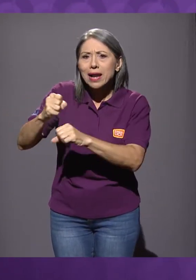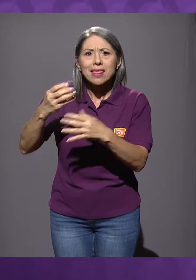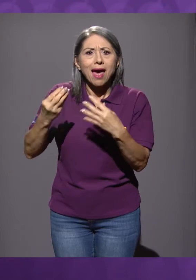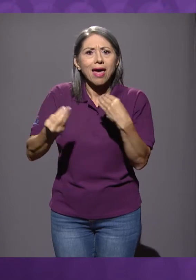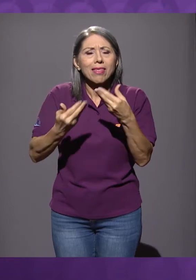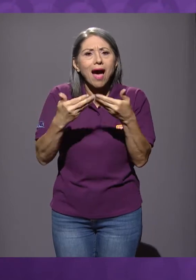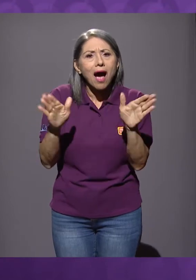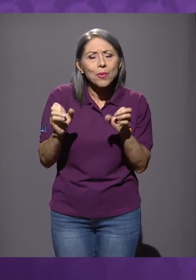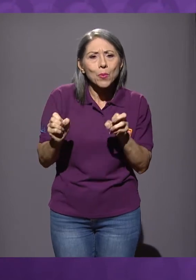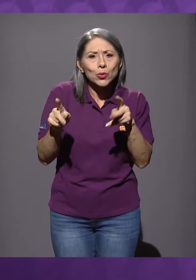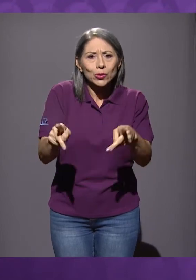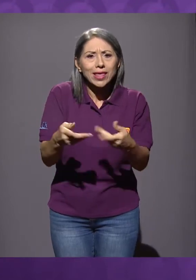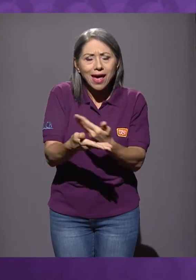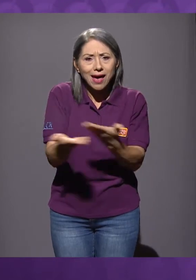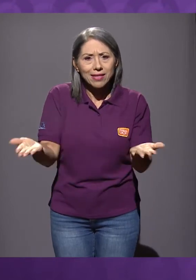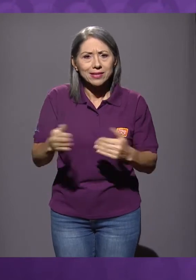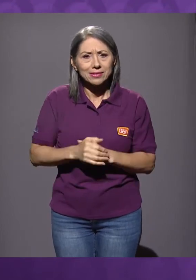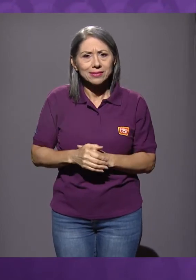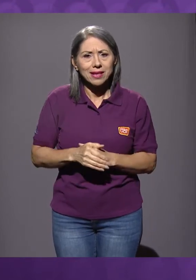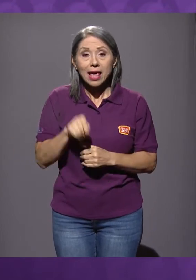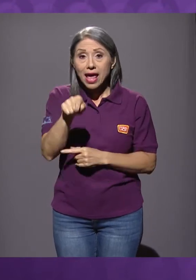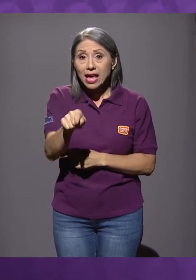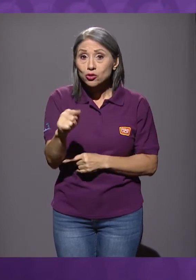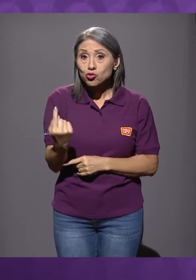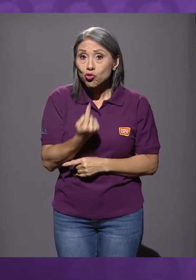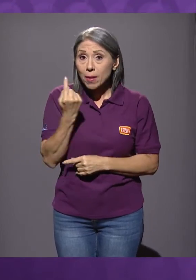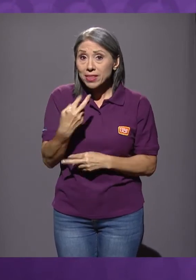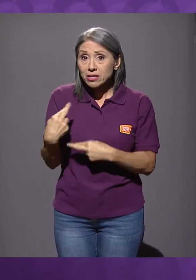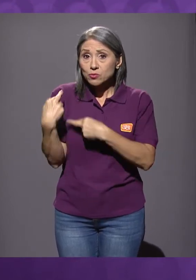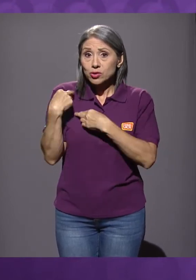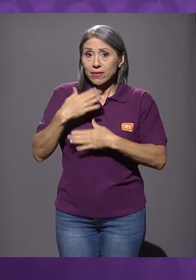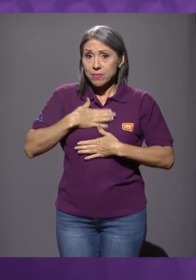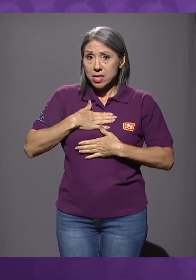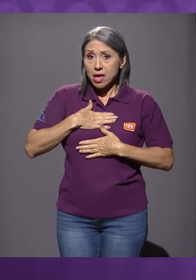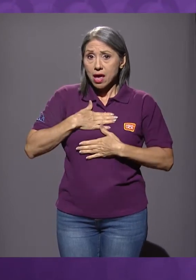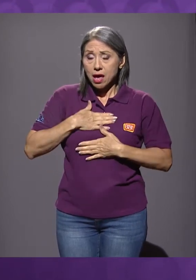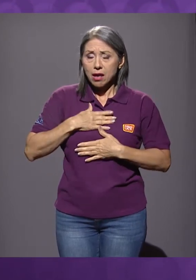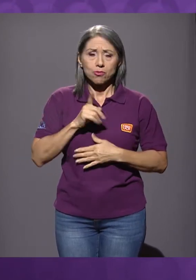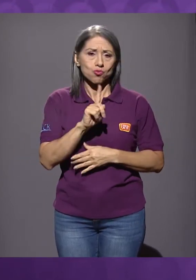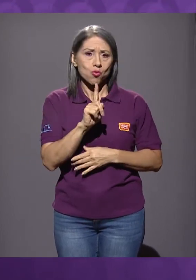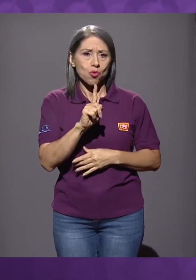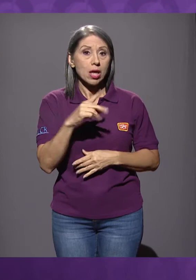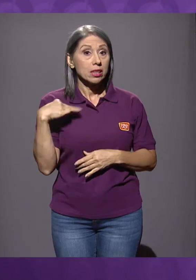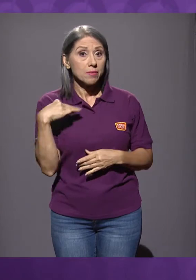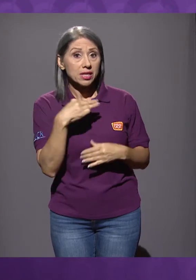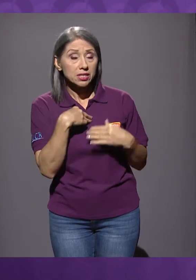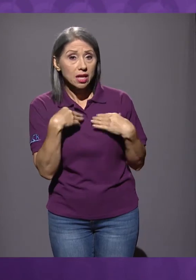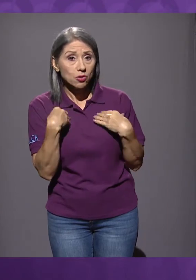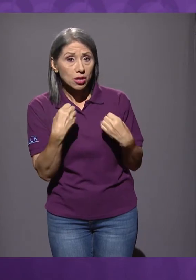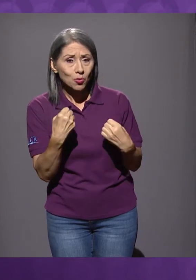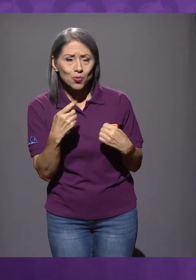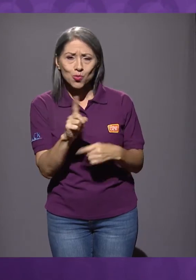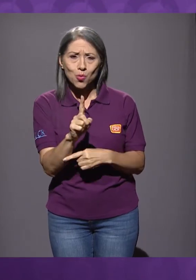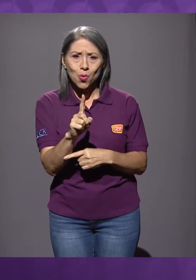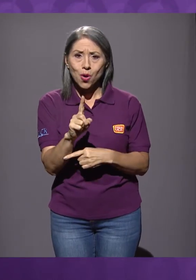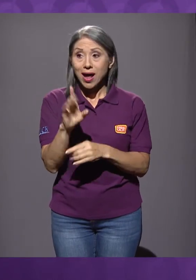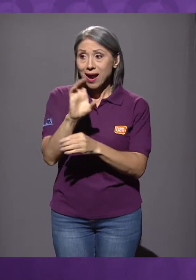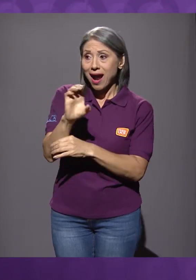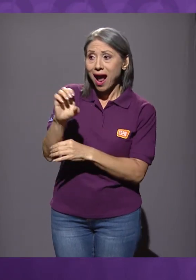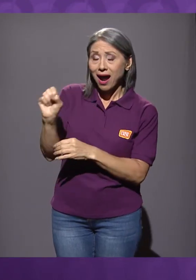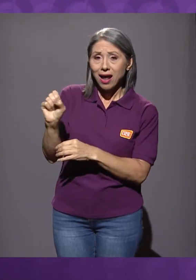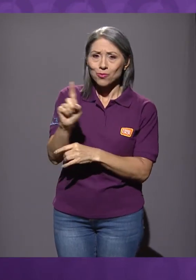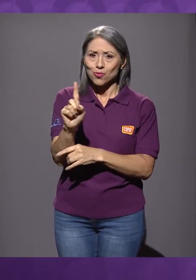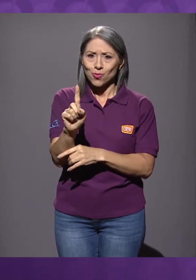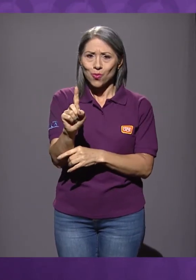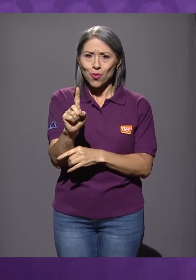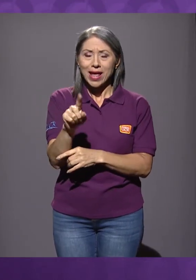para hacer eso, ¿verdad? No solo es responsabilidad ni del Ministerio de Salud ni de la Caja brindar opciones de salud mental.